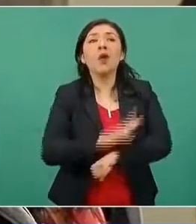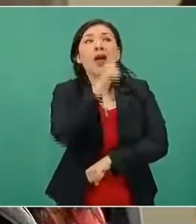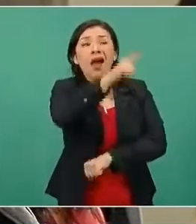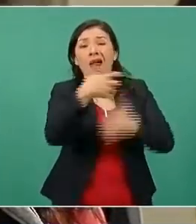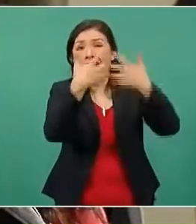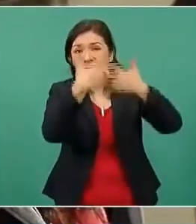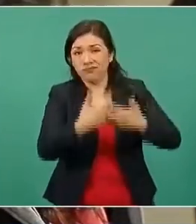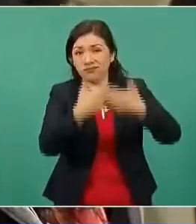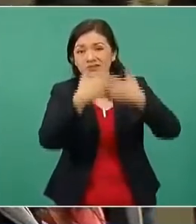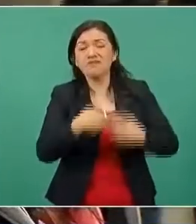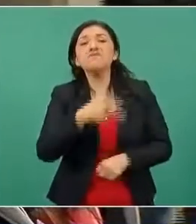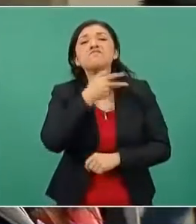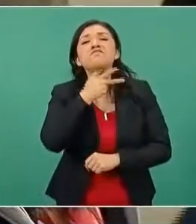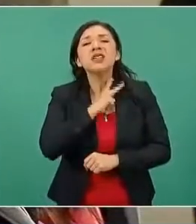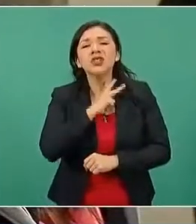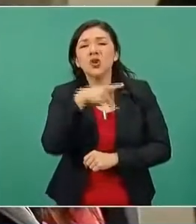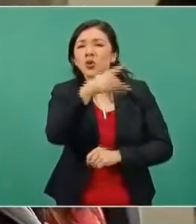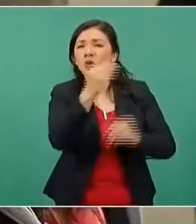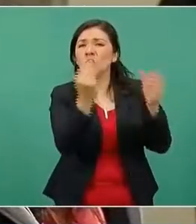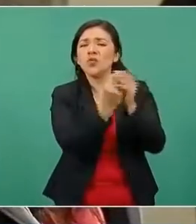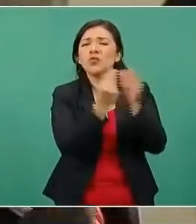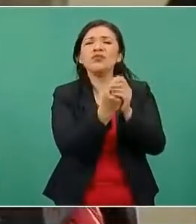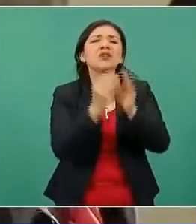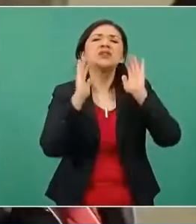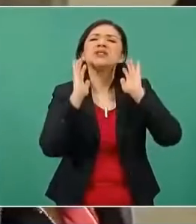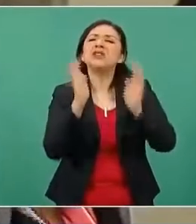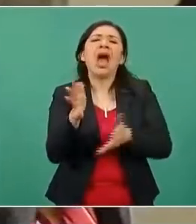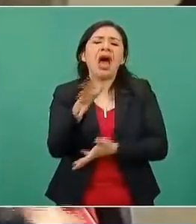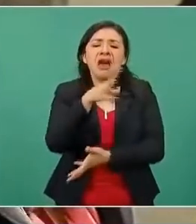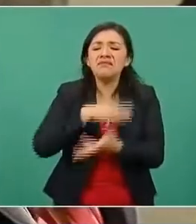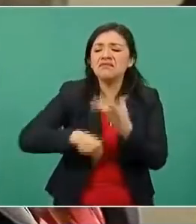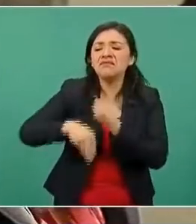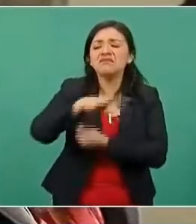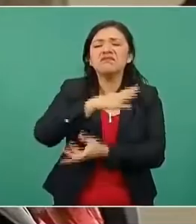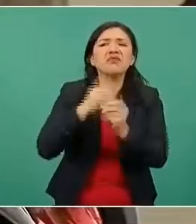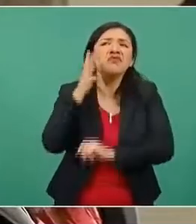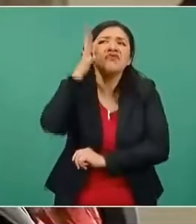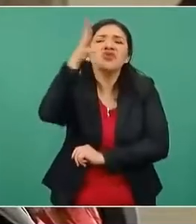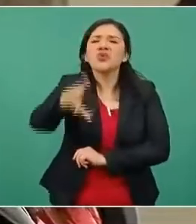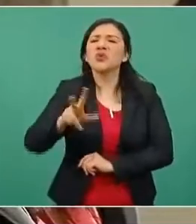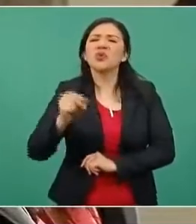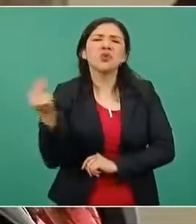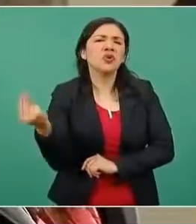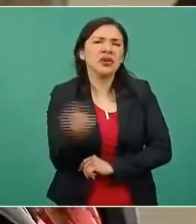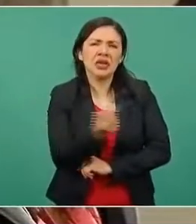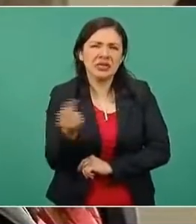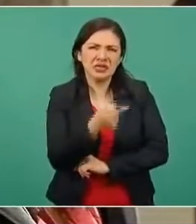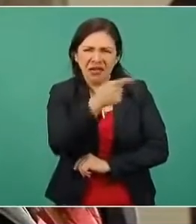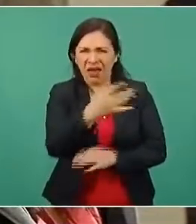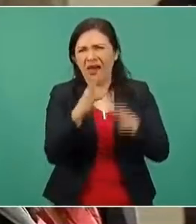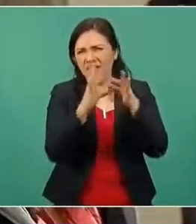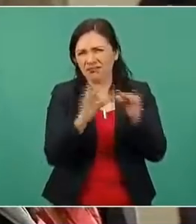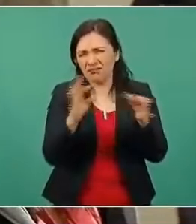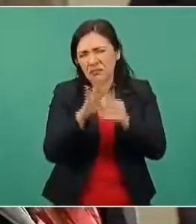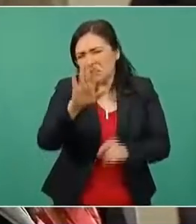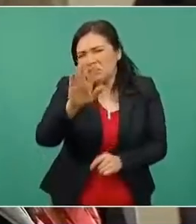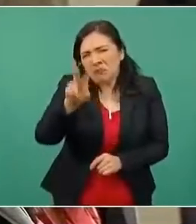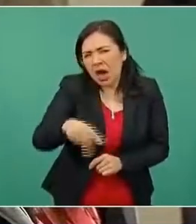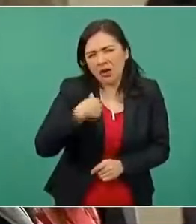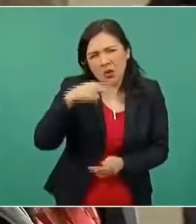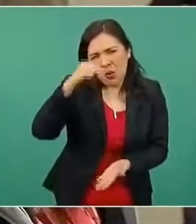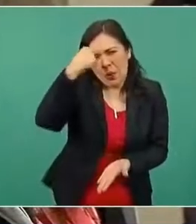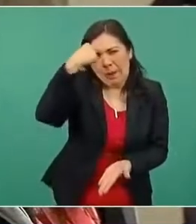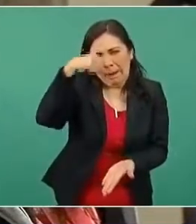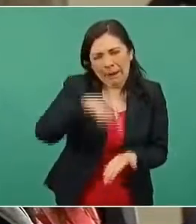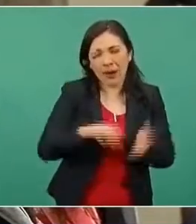combustibles fósiles ya están de salida y manejan Yo no lo creo porque